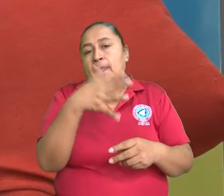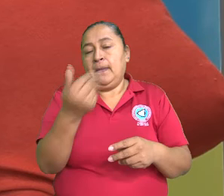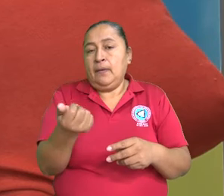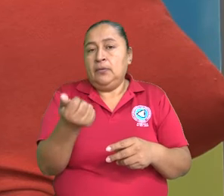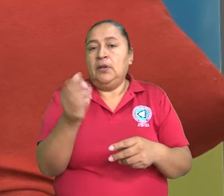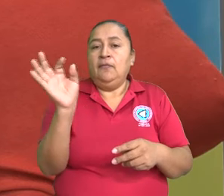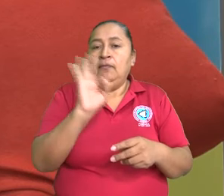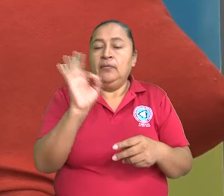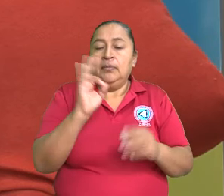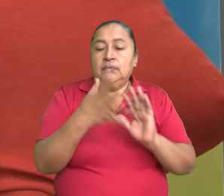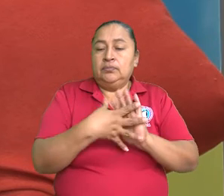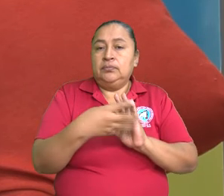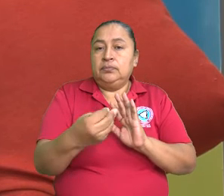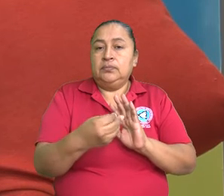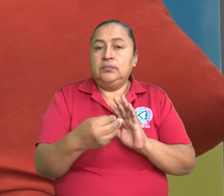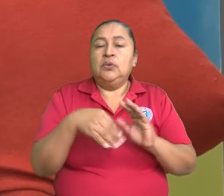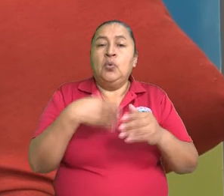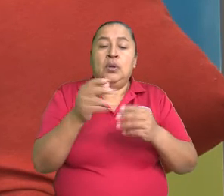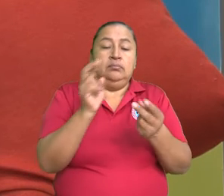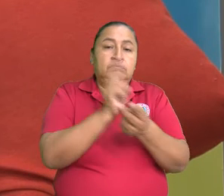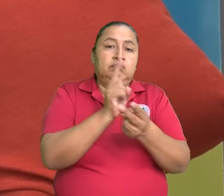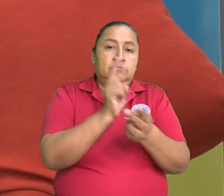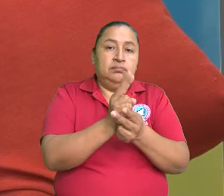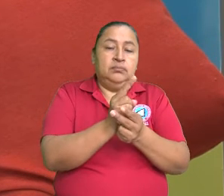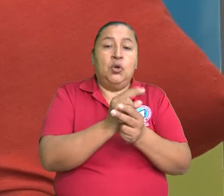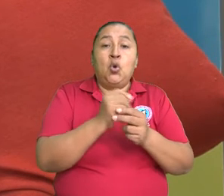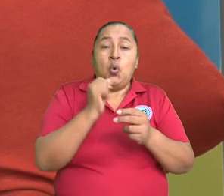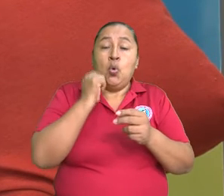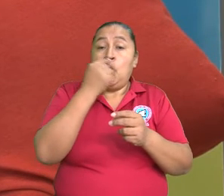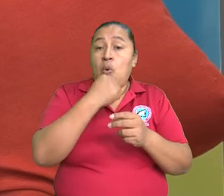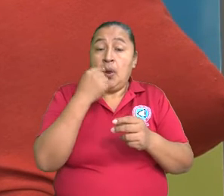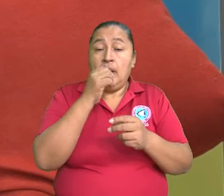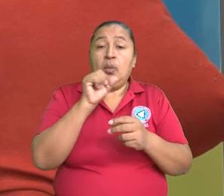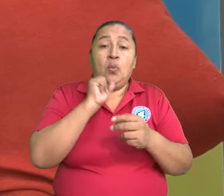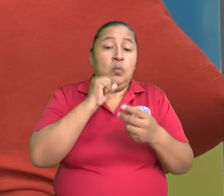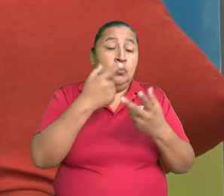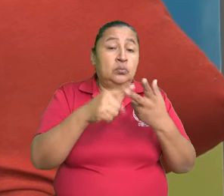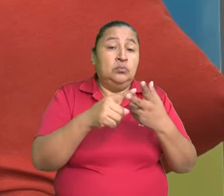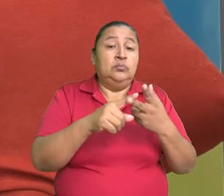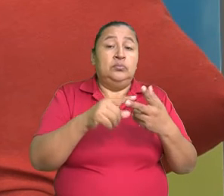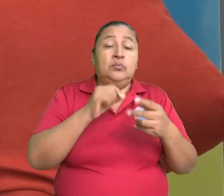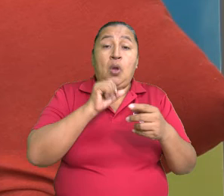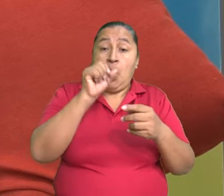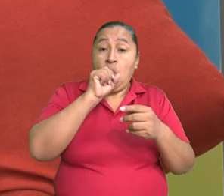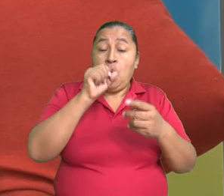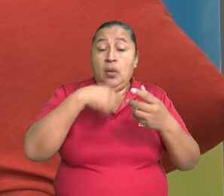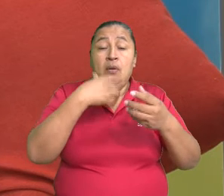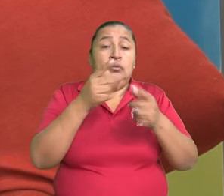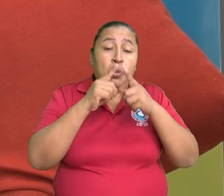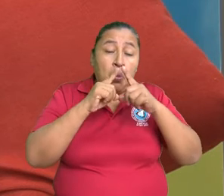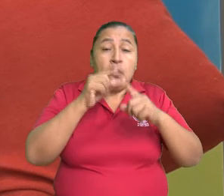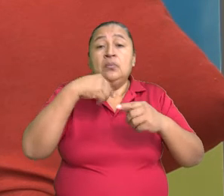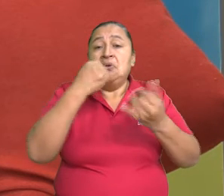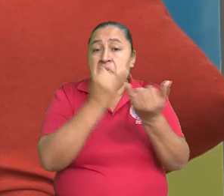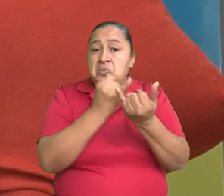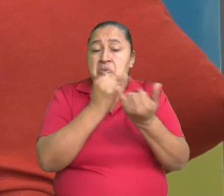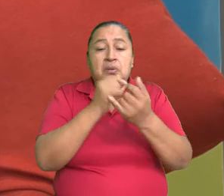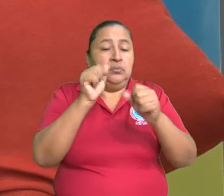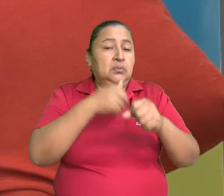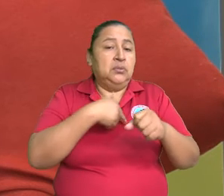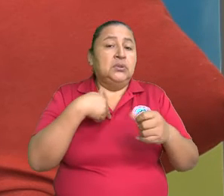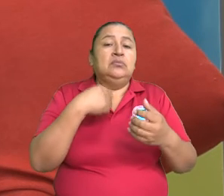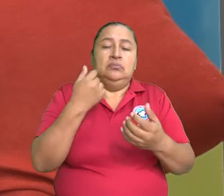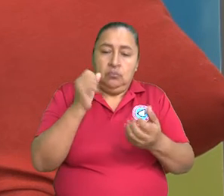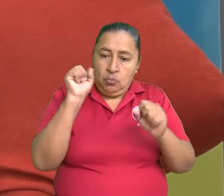Las otras formas de transmisión es con la relación sexual oral. Cuando practicamos el sexo oral, entonces ahí nosotros